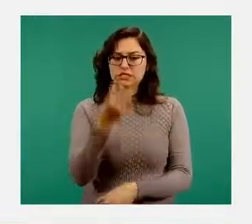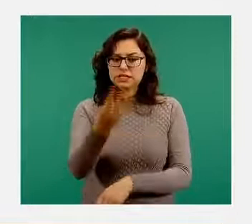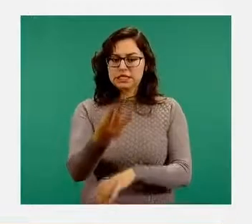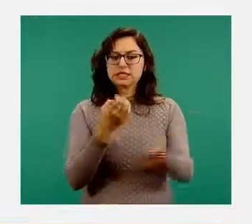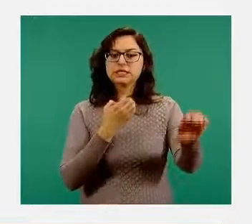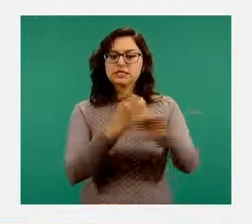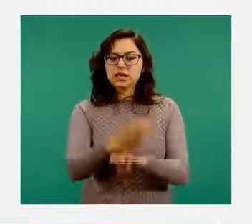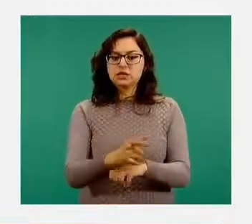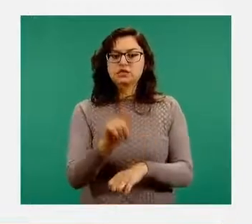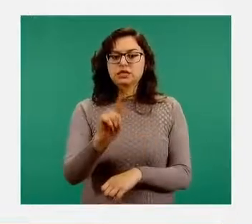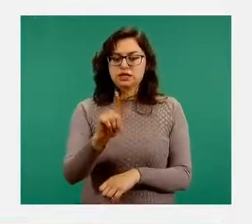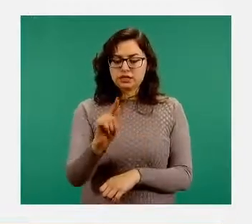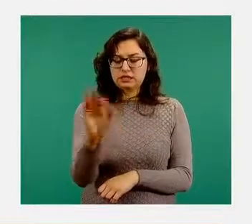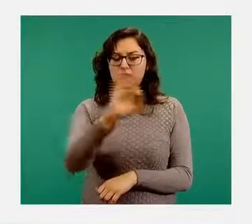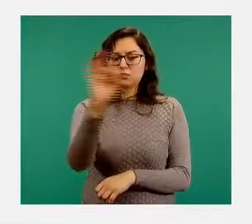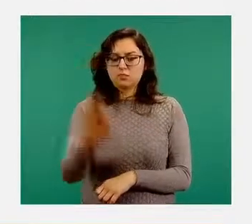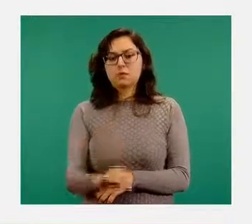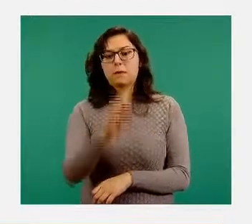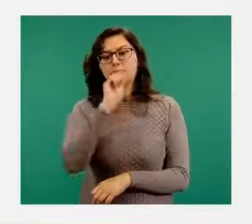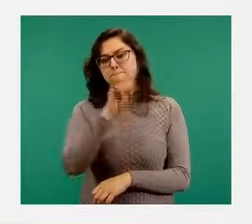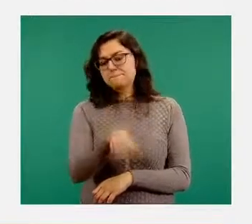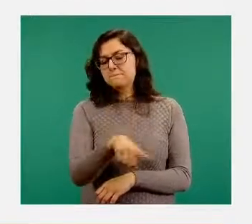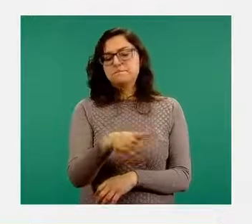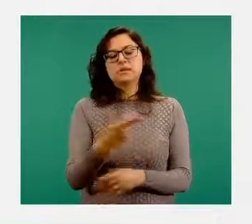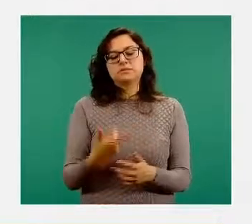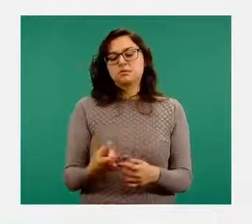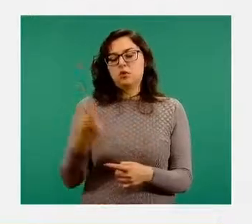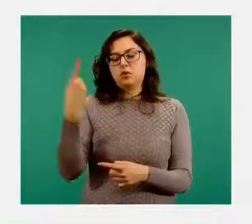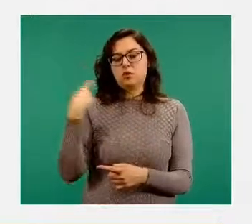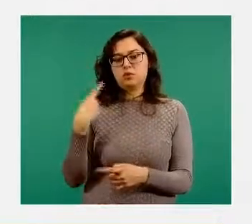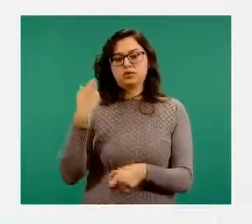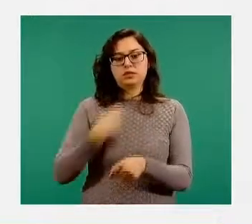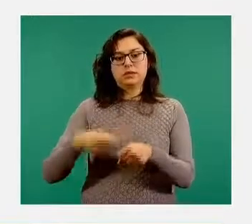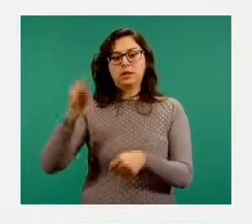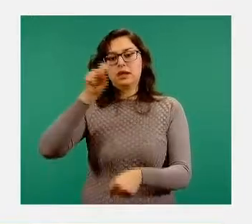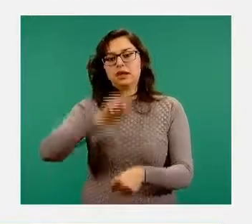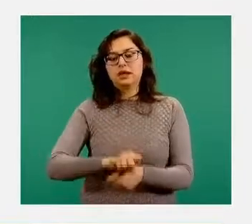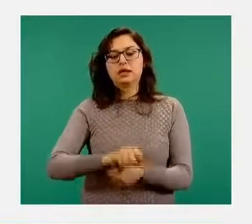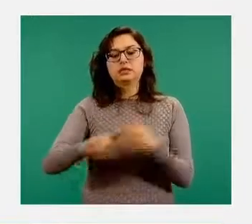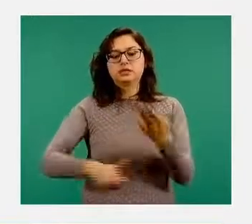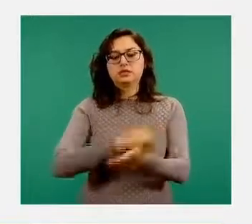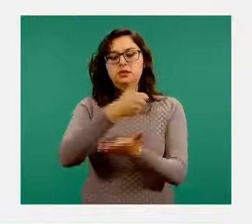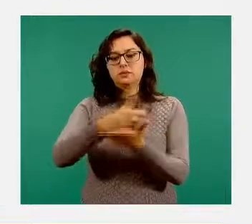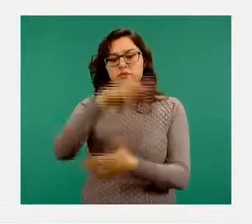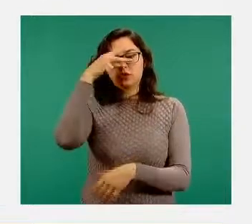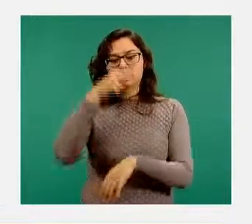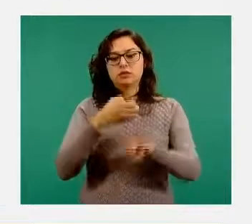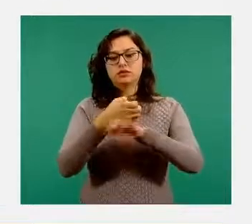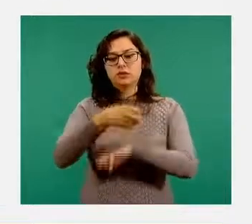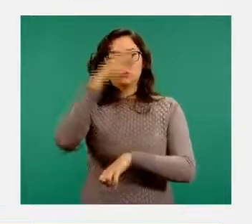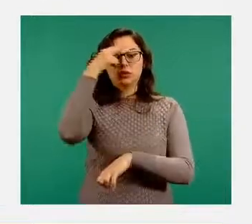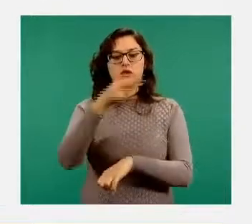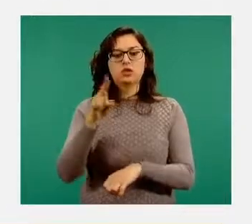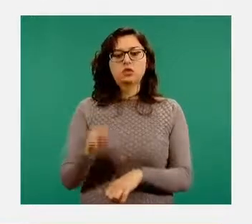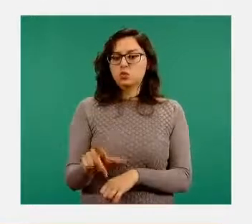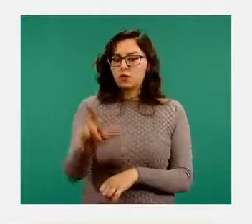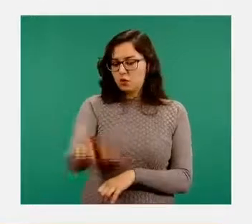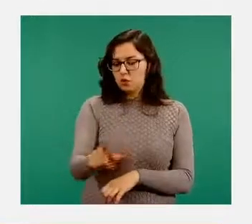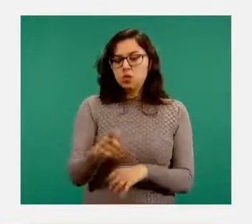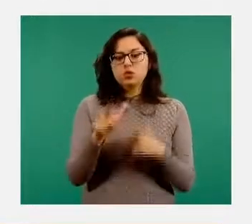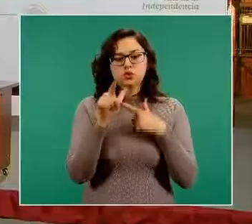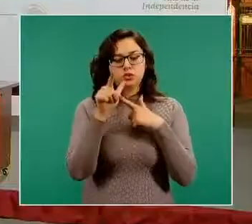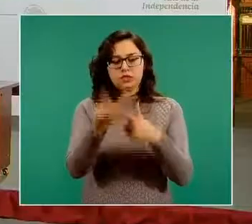del 70%, siguen siendo las mismas 3 entidades que veíamos la semana pasada. Nos referimos a Ciudad de México, Estado de México y Nuevo